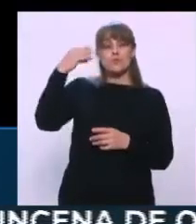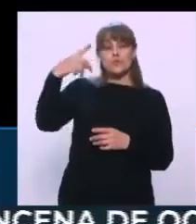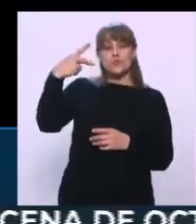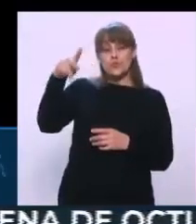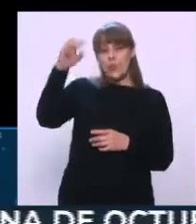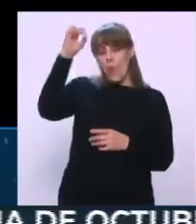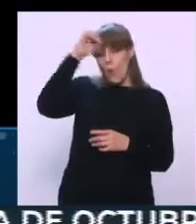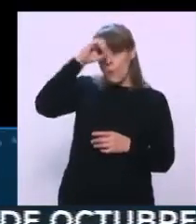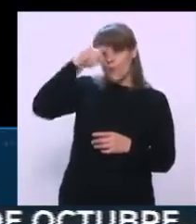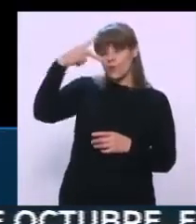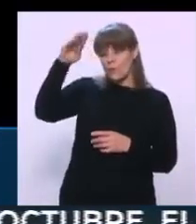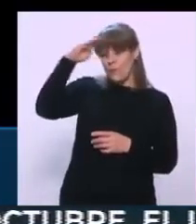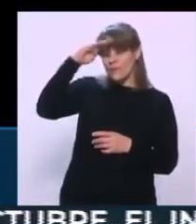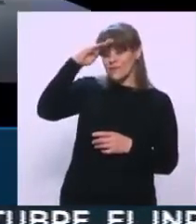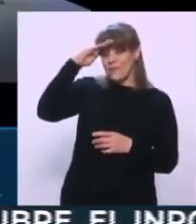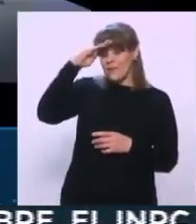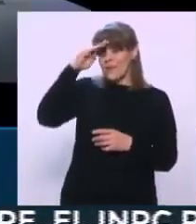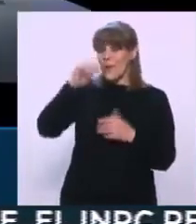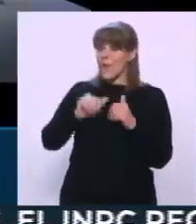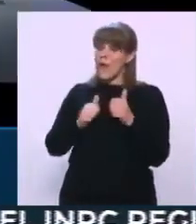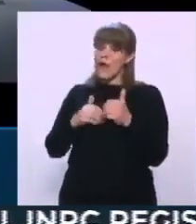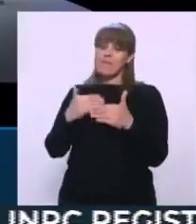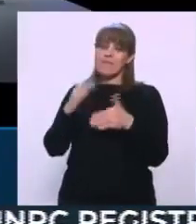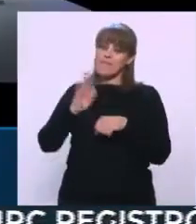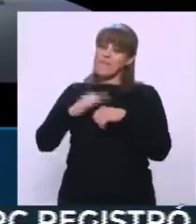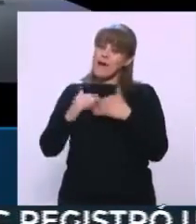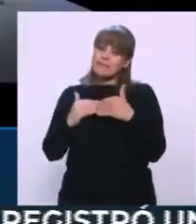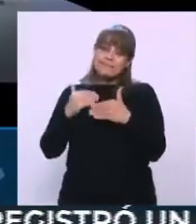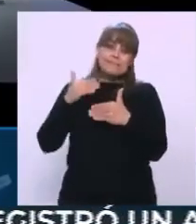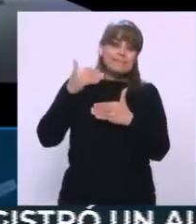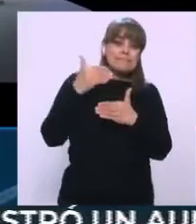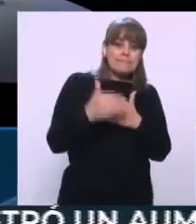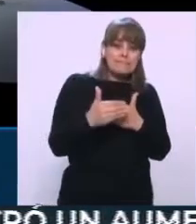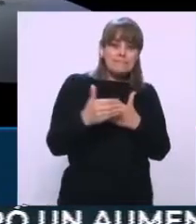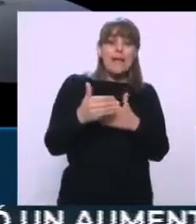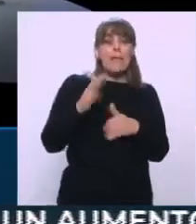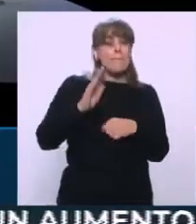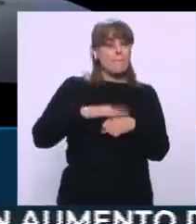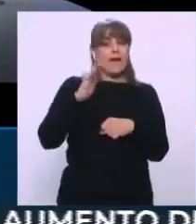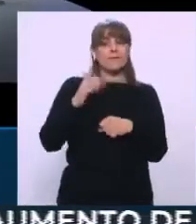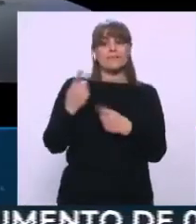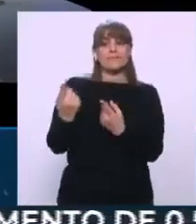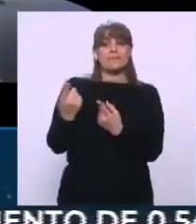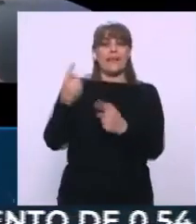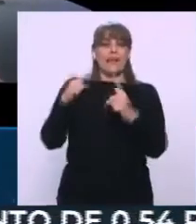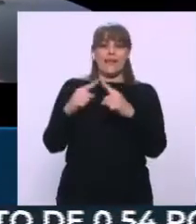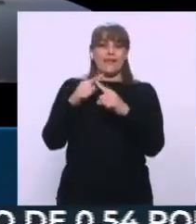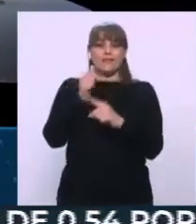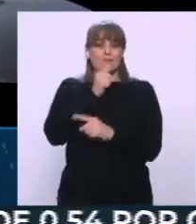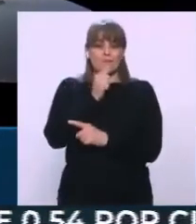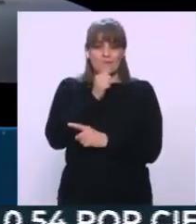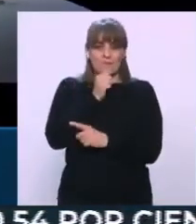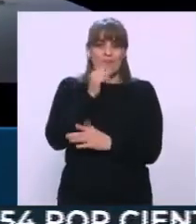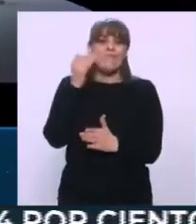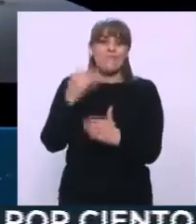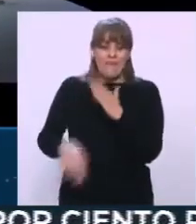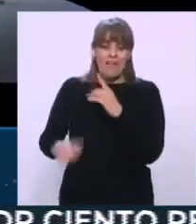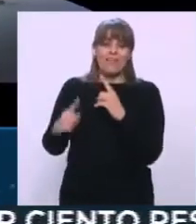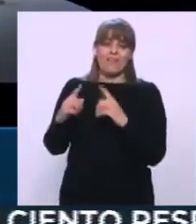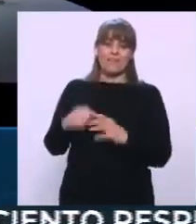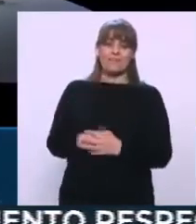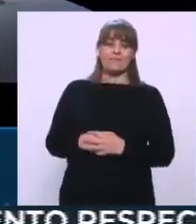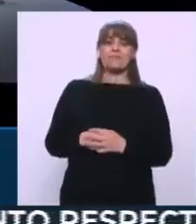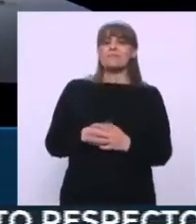que otros miembros de la propia Iglesia, incluso que otros papas. Sí. ¿Qué sigue? Pues yo creo que el